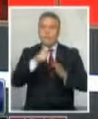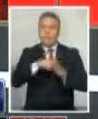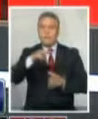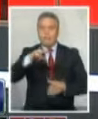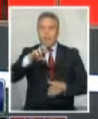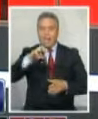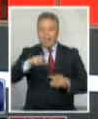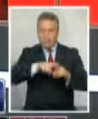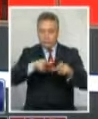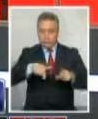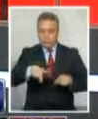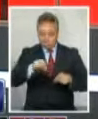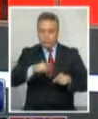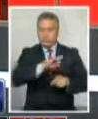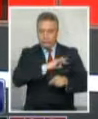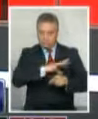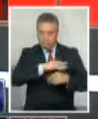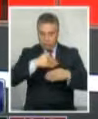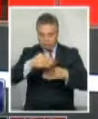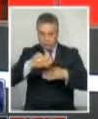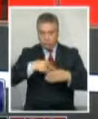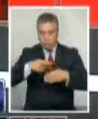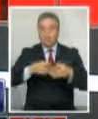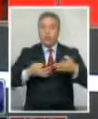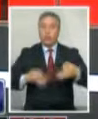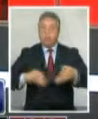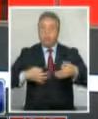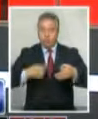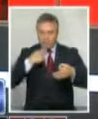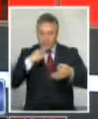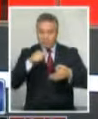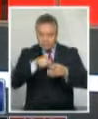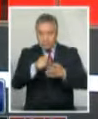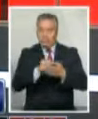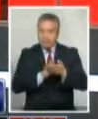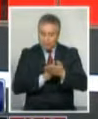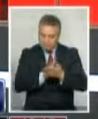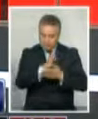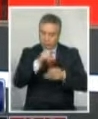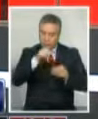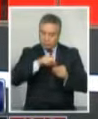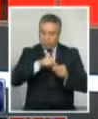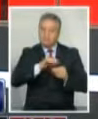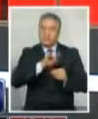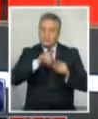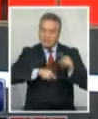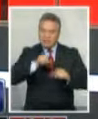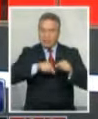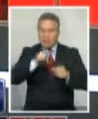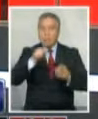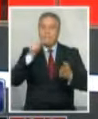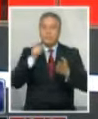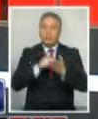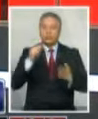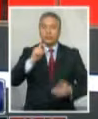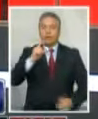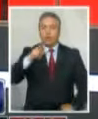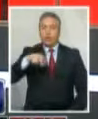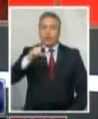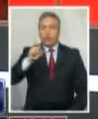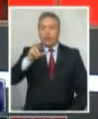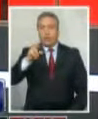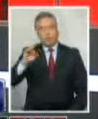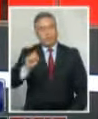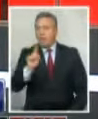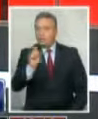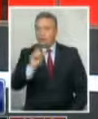límites con Chile. En este documento, el país vecino define el inicio de la frontera terrestre con Chile en el punto de Concordia y no en el